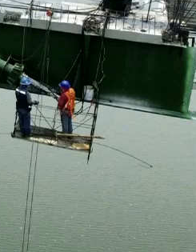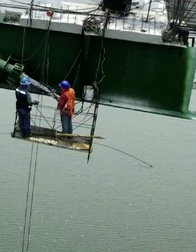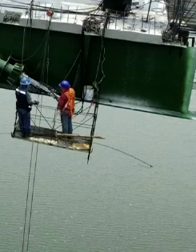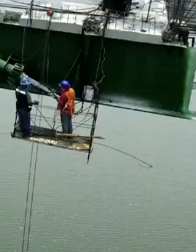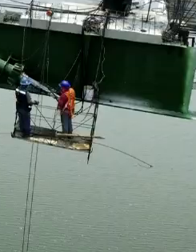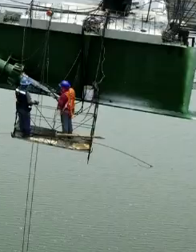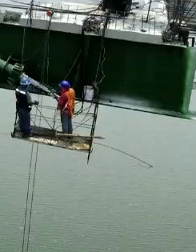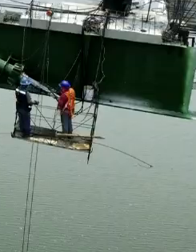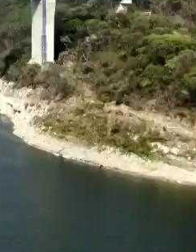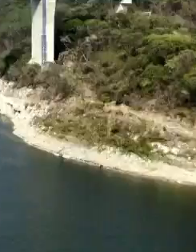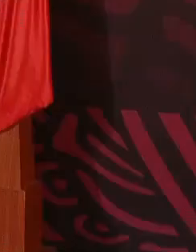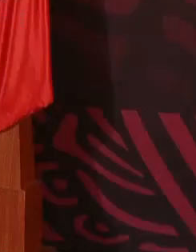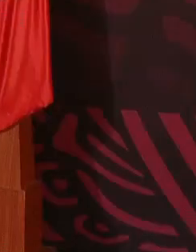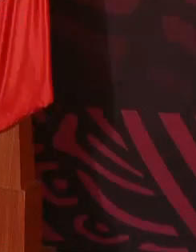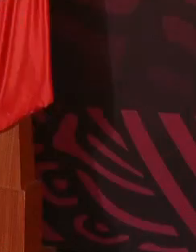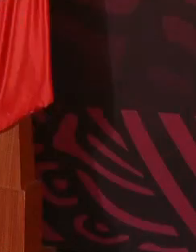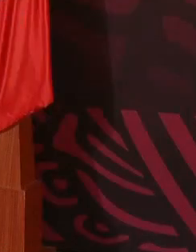Es